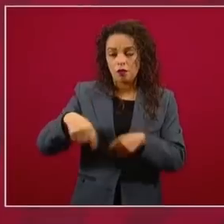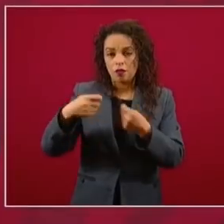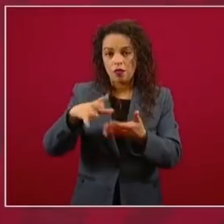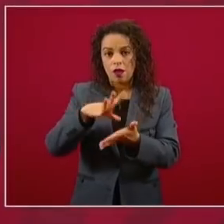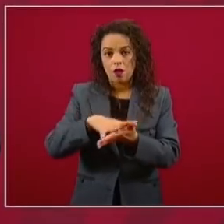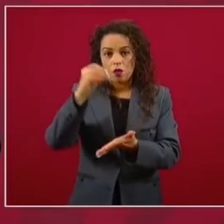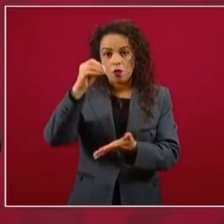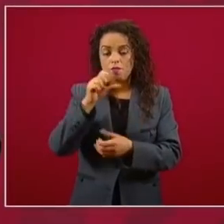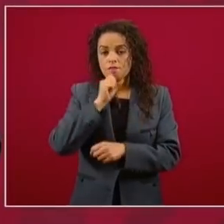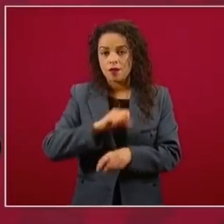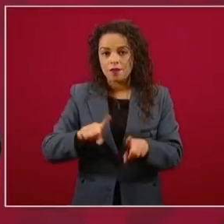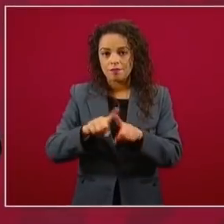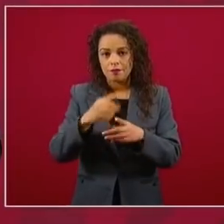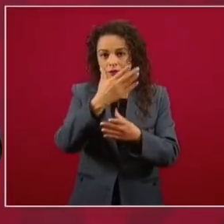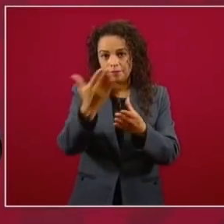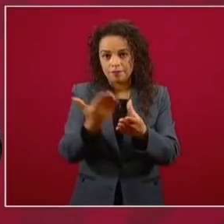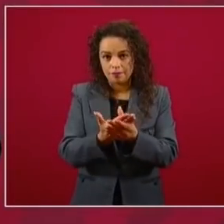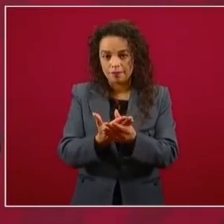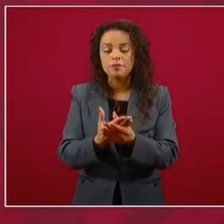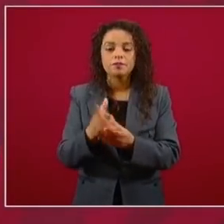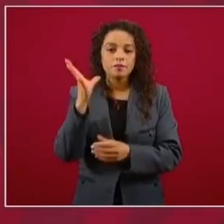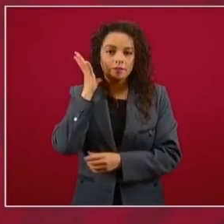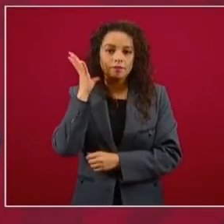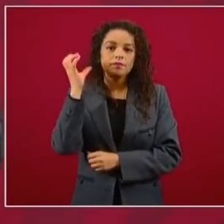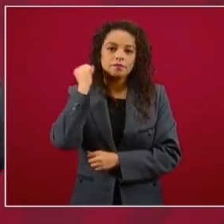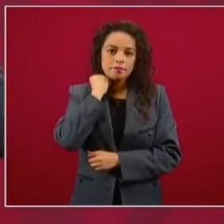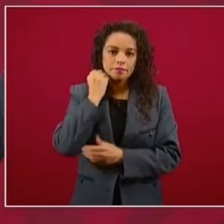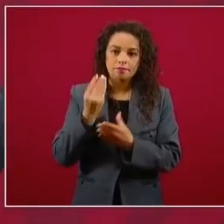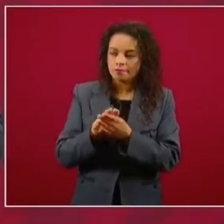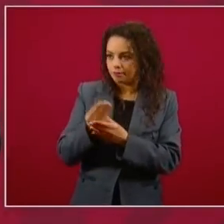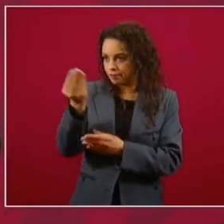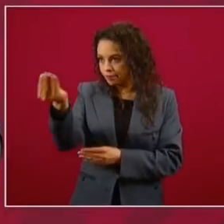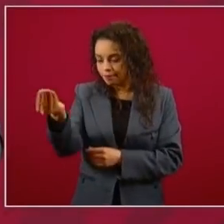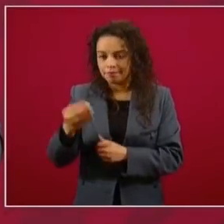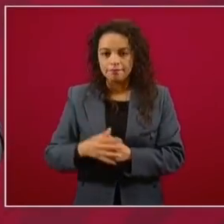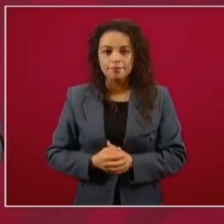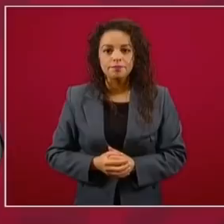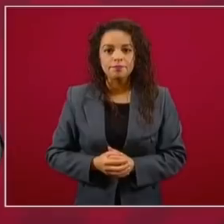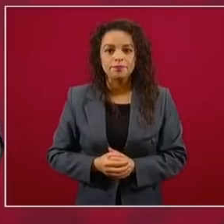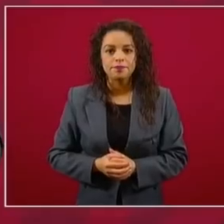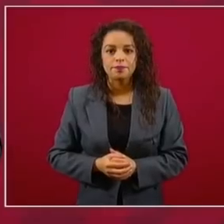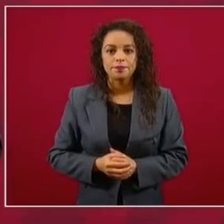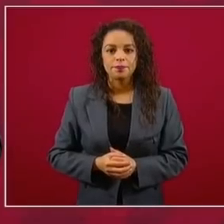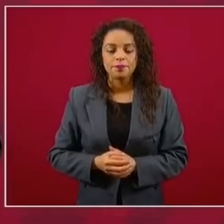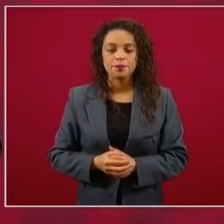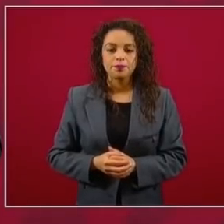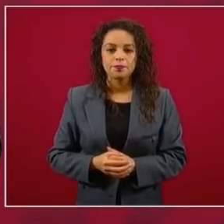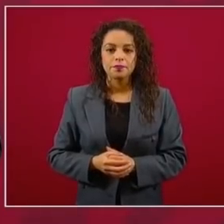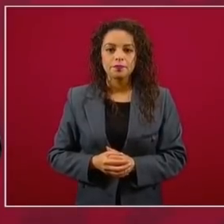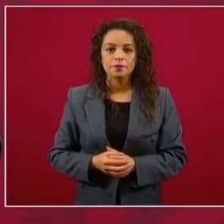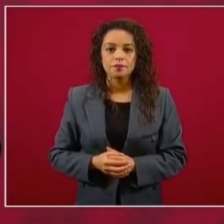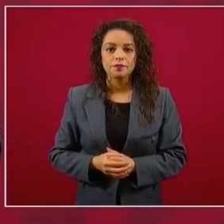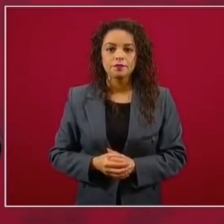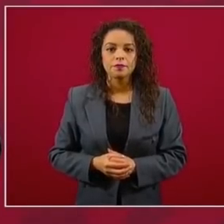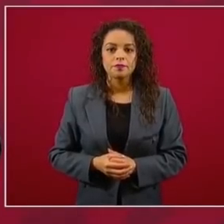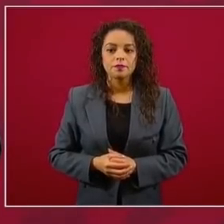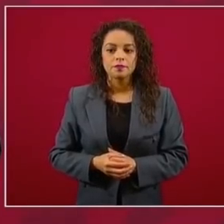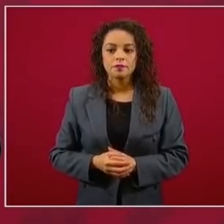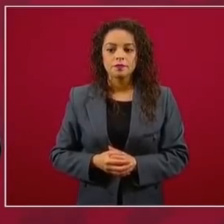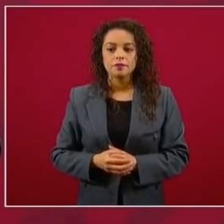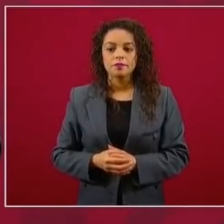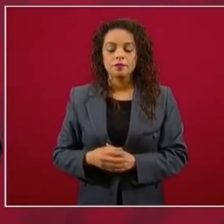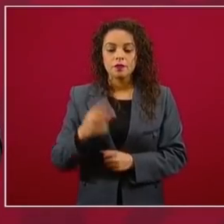mismo paquete en la Cámara de Senadores. Lo que marca tanto el desempeño económico del